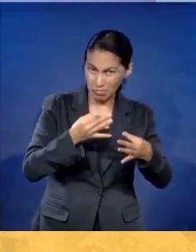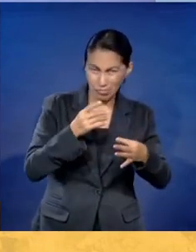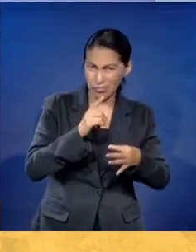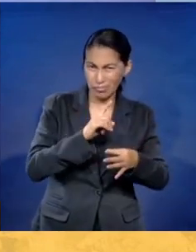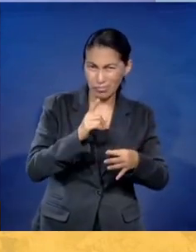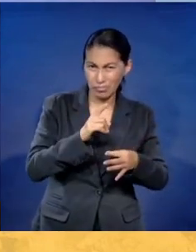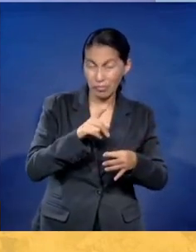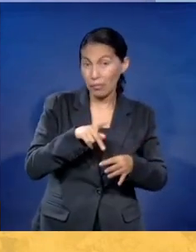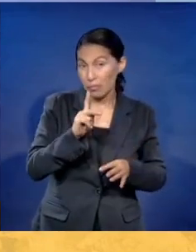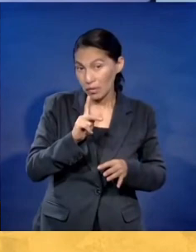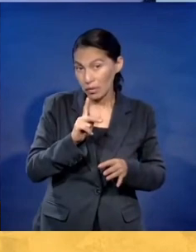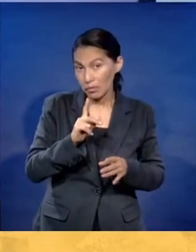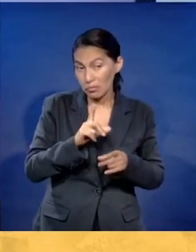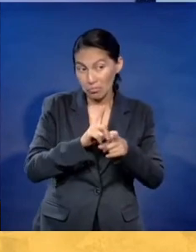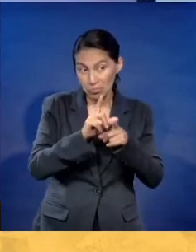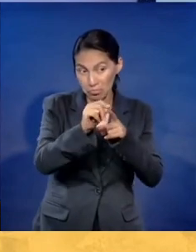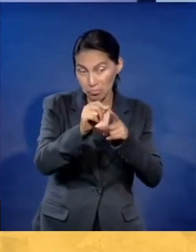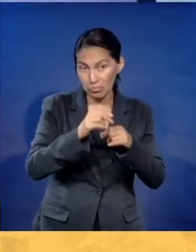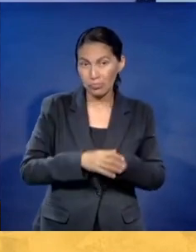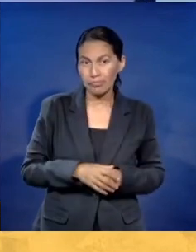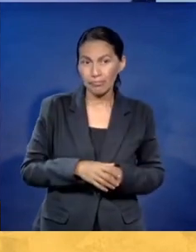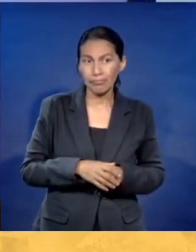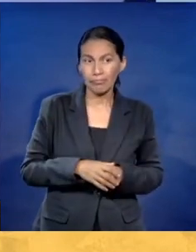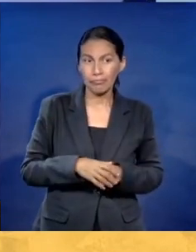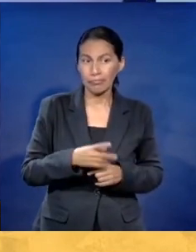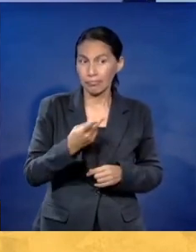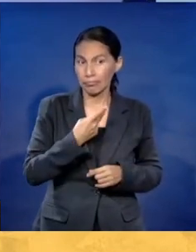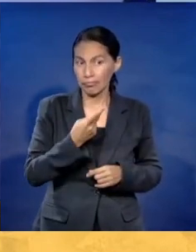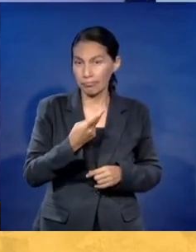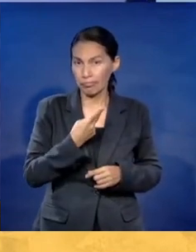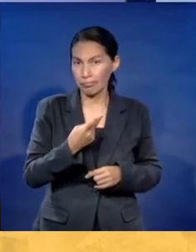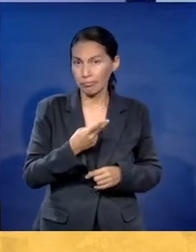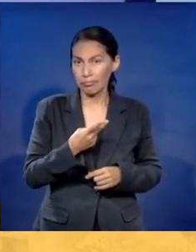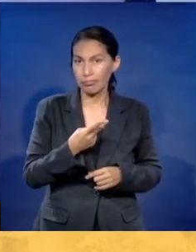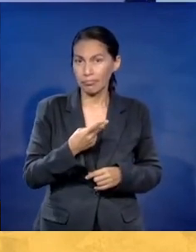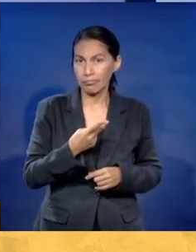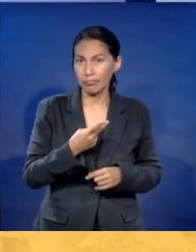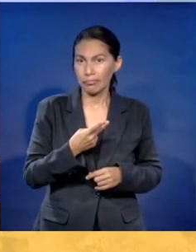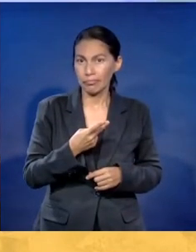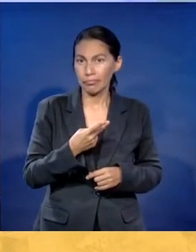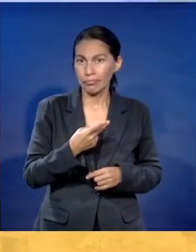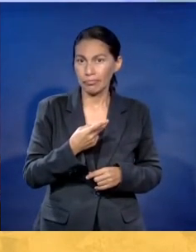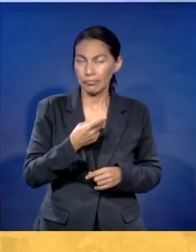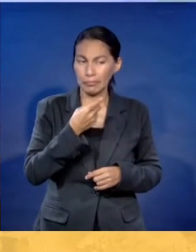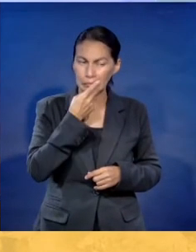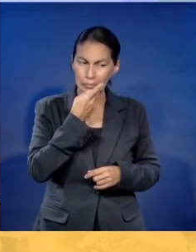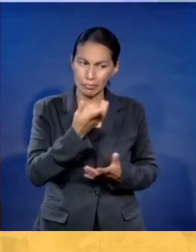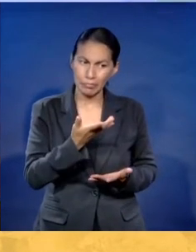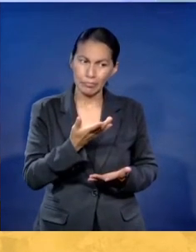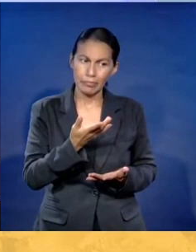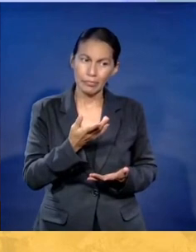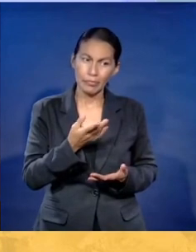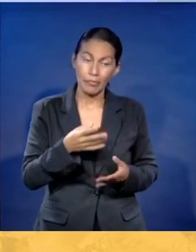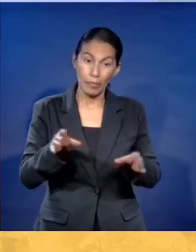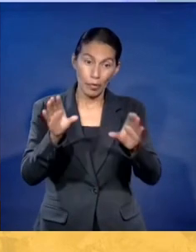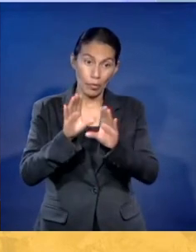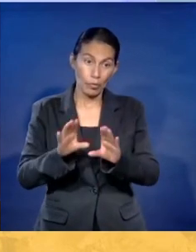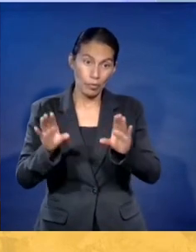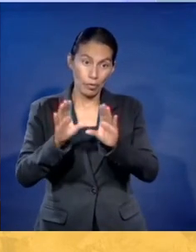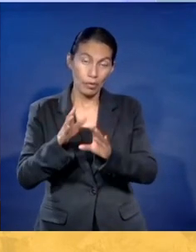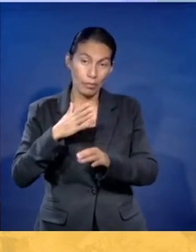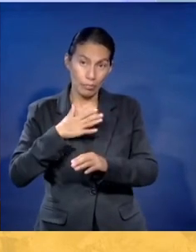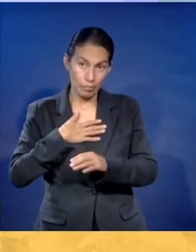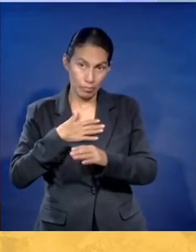que a lo mejor yo nunca volvería a ser el trato fue me dice Mira vamos a comportar a mi casa